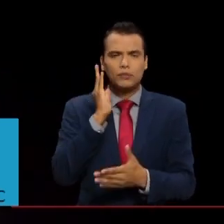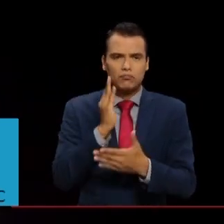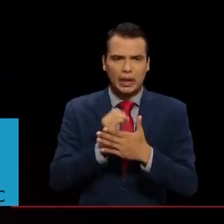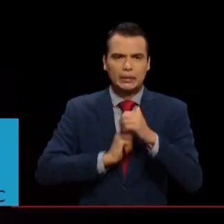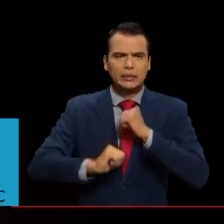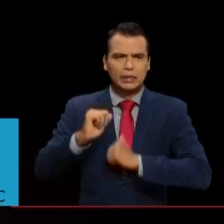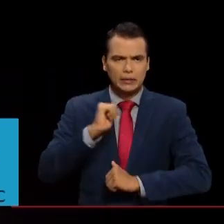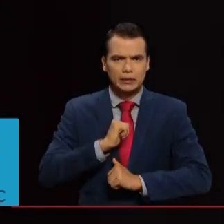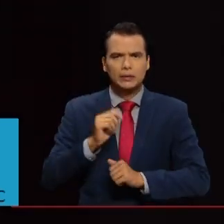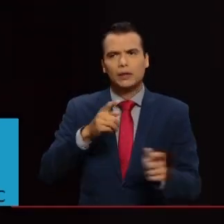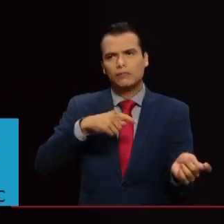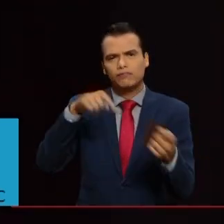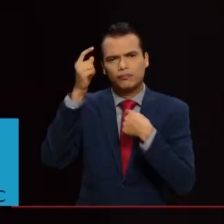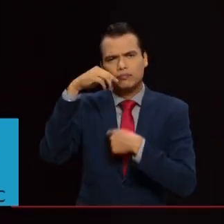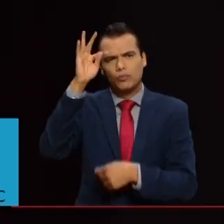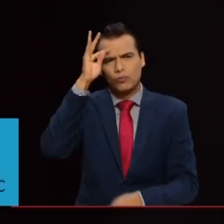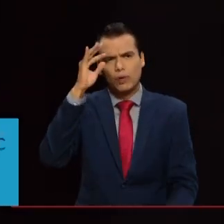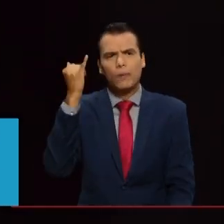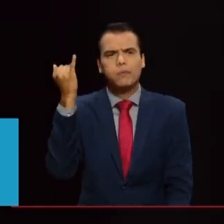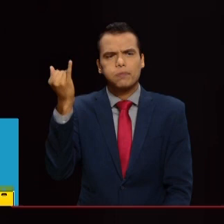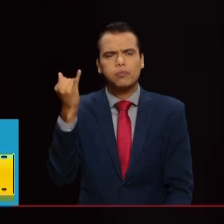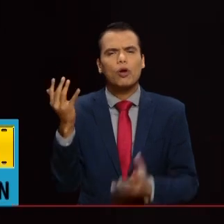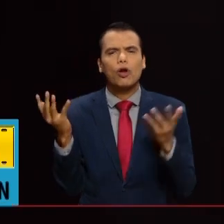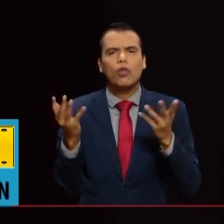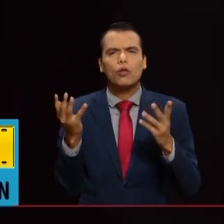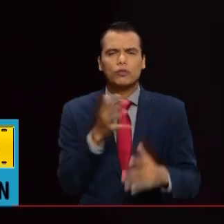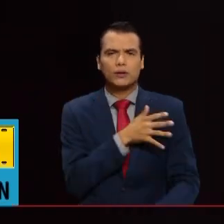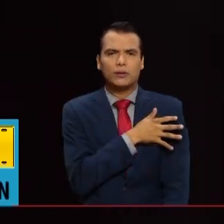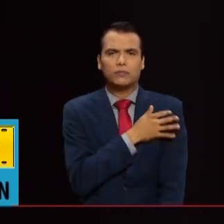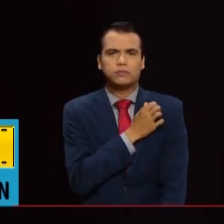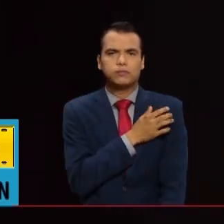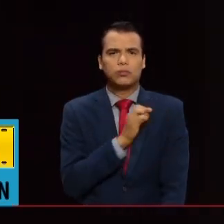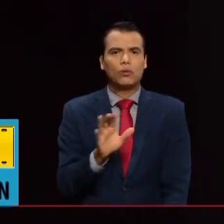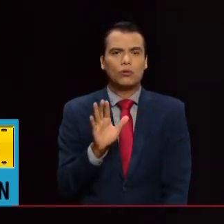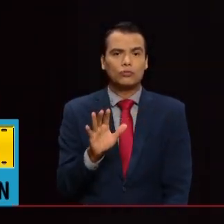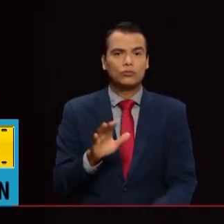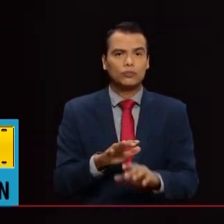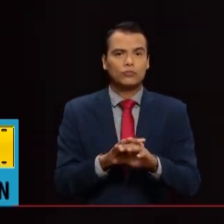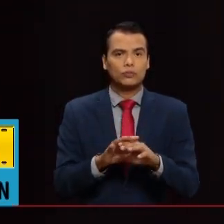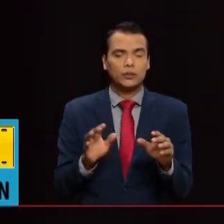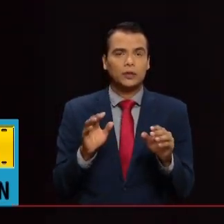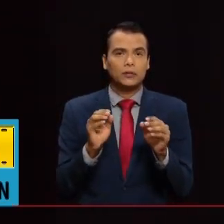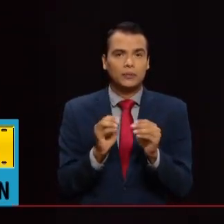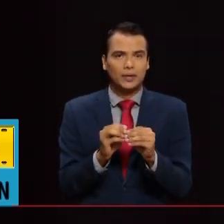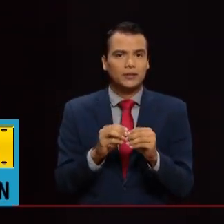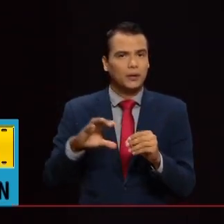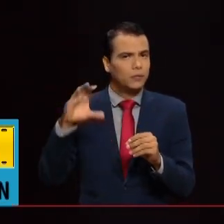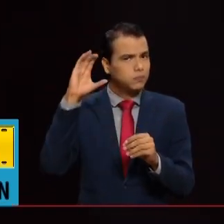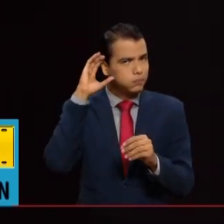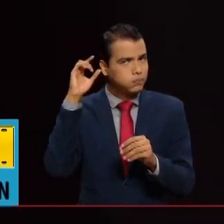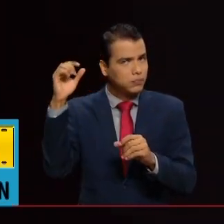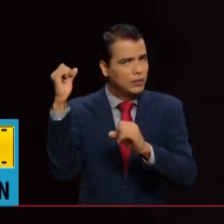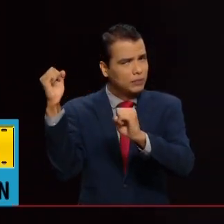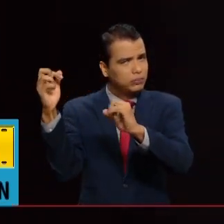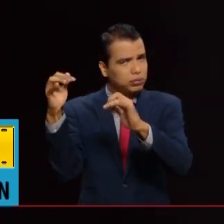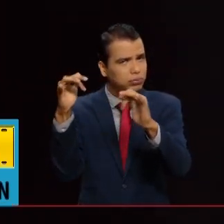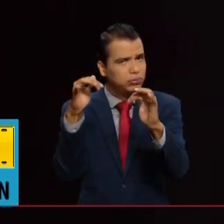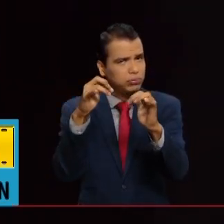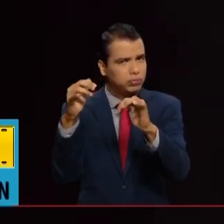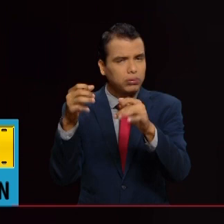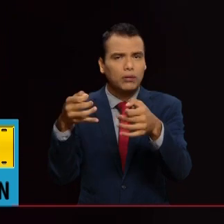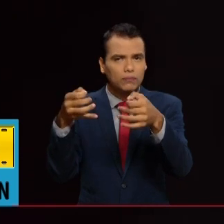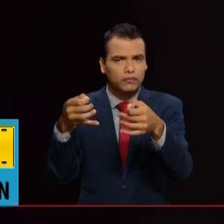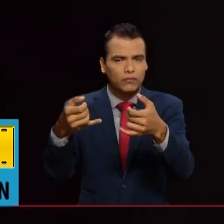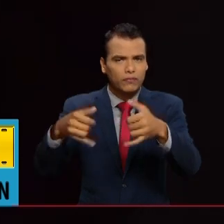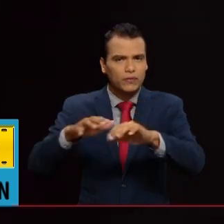de Quilichao, donde permanecen bajo observación médica. Pues ambos ataques, ambos hostigamientos terminaron cuando llegó el